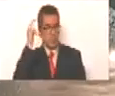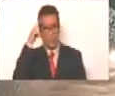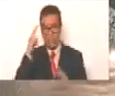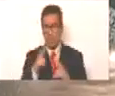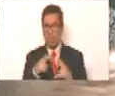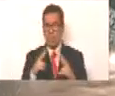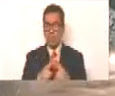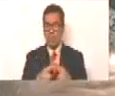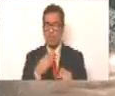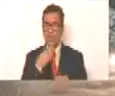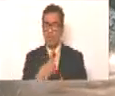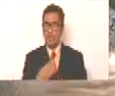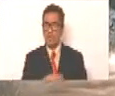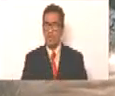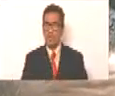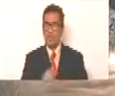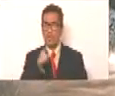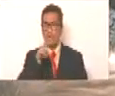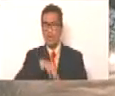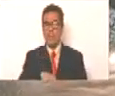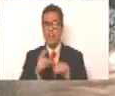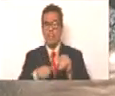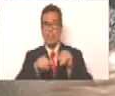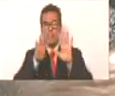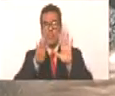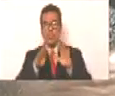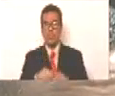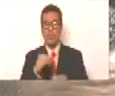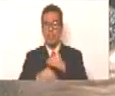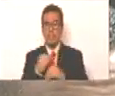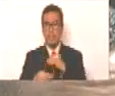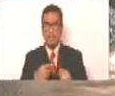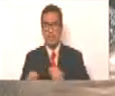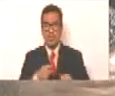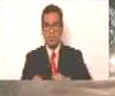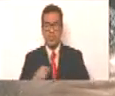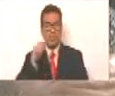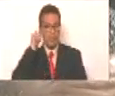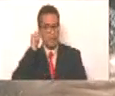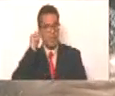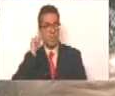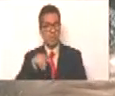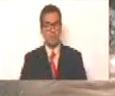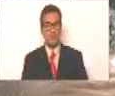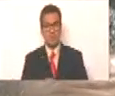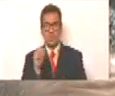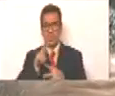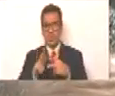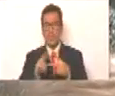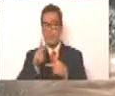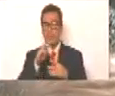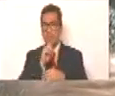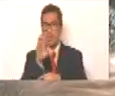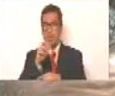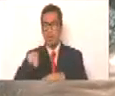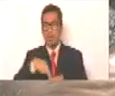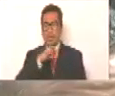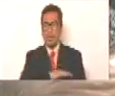solicitud que desde 1919 hicieran los movimientos feministas en la segunda conferencia de mujeres socialistas en